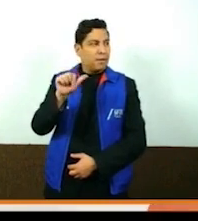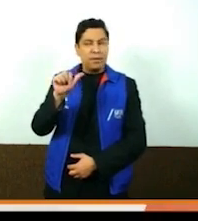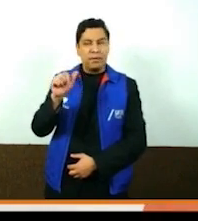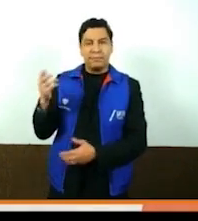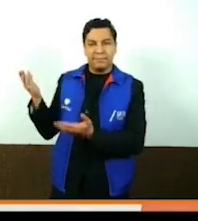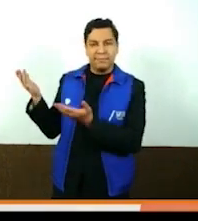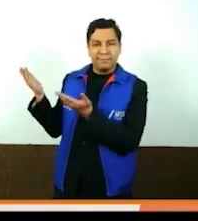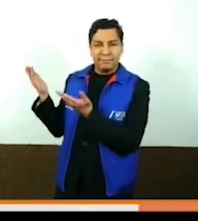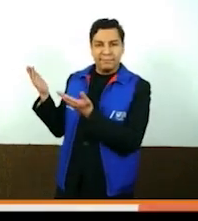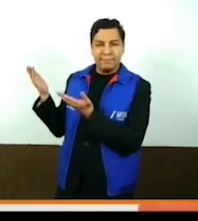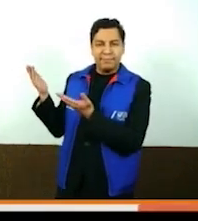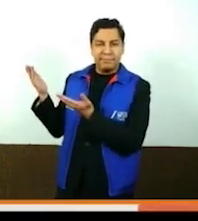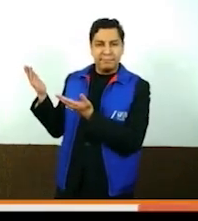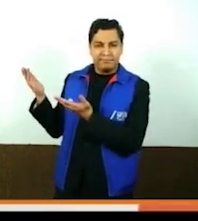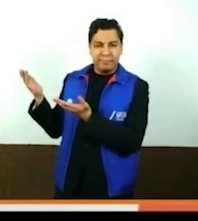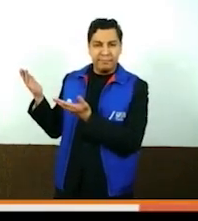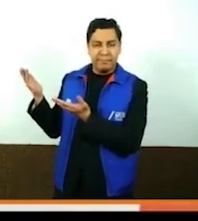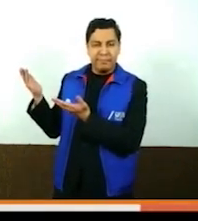Gabriela Puente Limón.